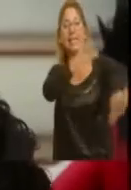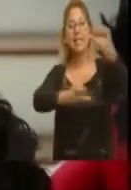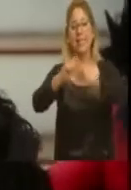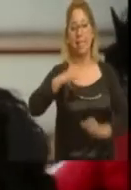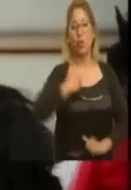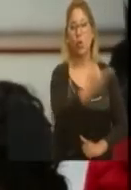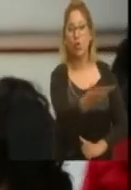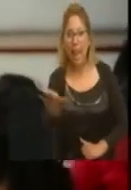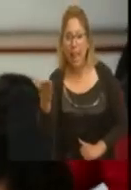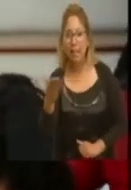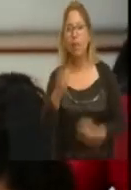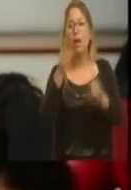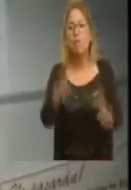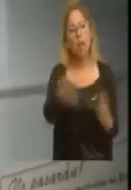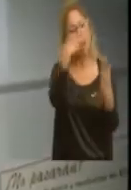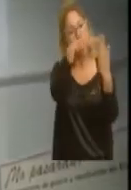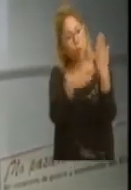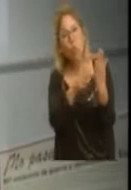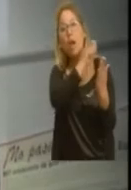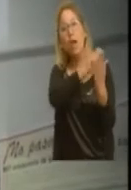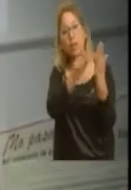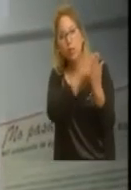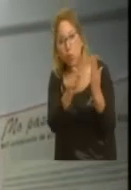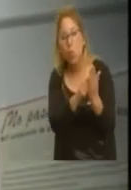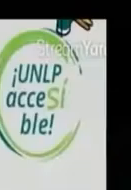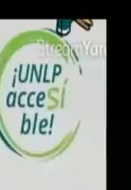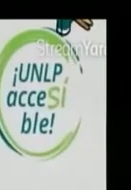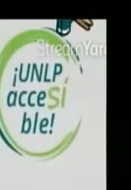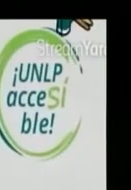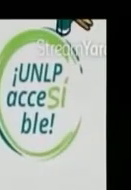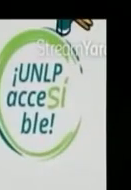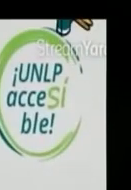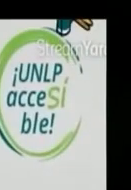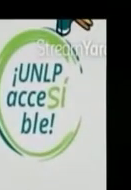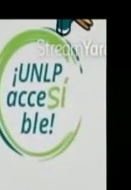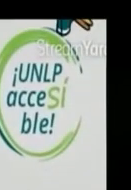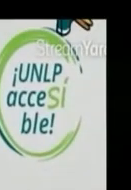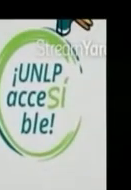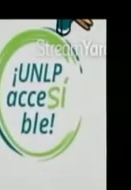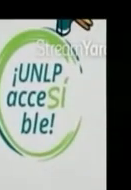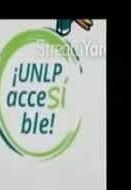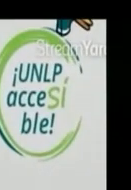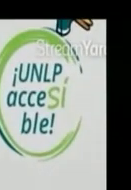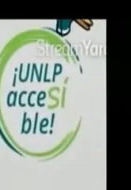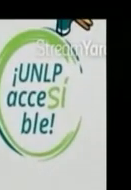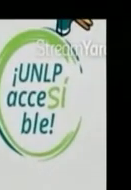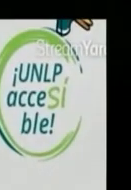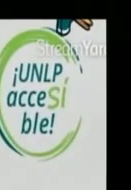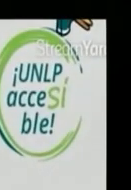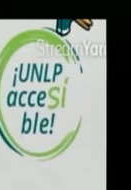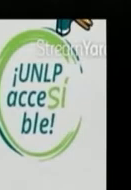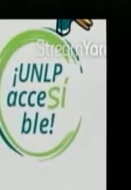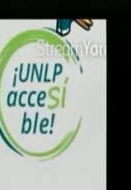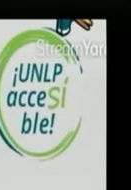este recurso, que es propio de los estudiantes, concentra toda la información que ellos